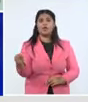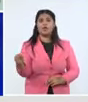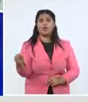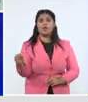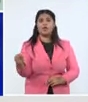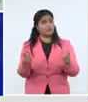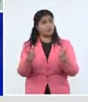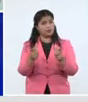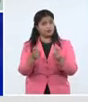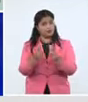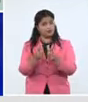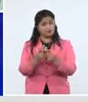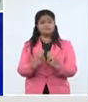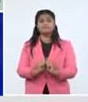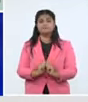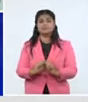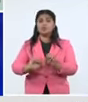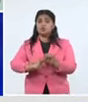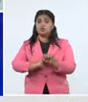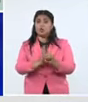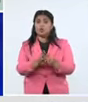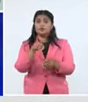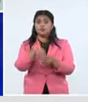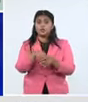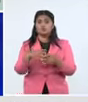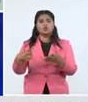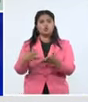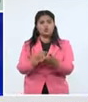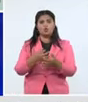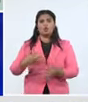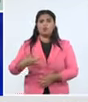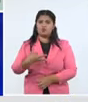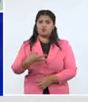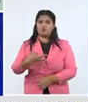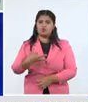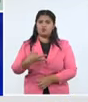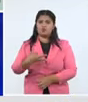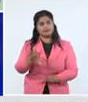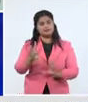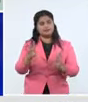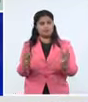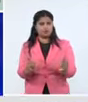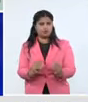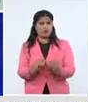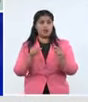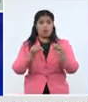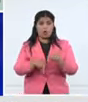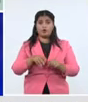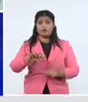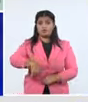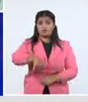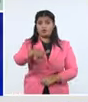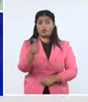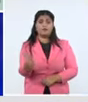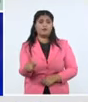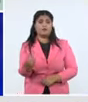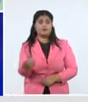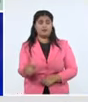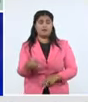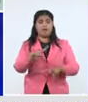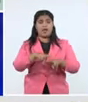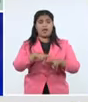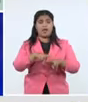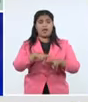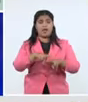jornada. Una transmisión en sus 15 municipios. Boyacá 10 casos, Habana del Este